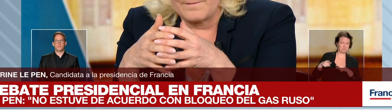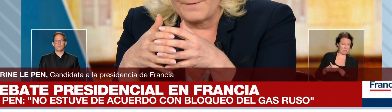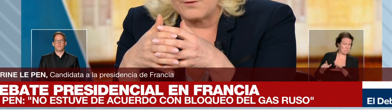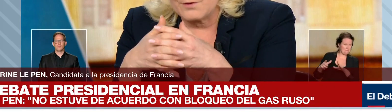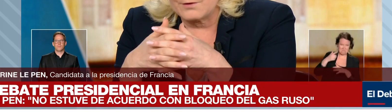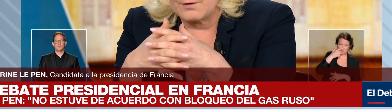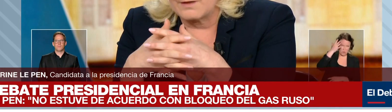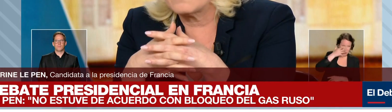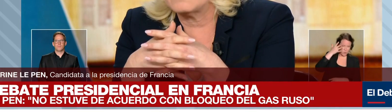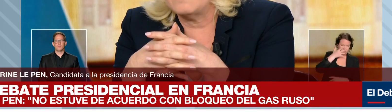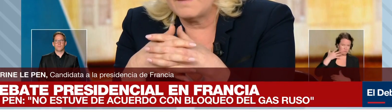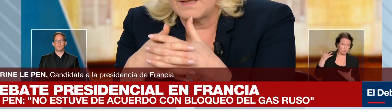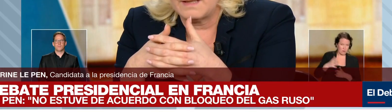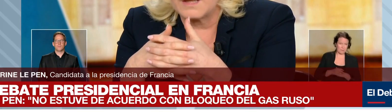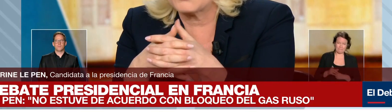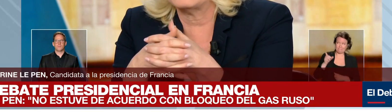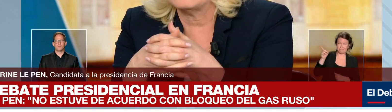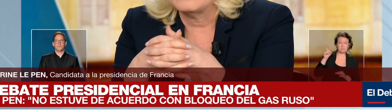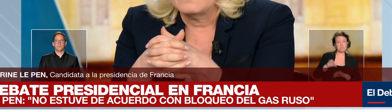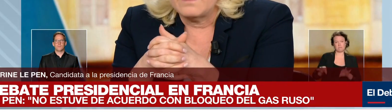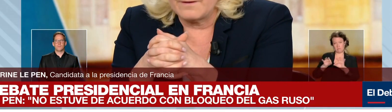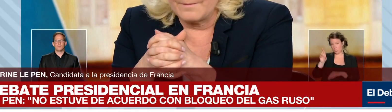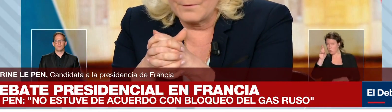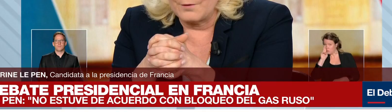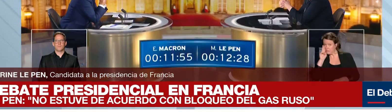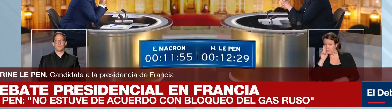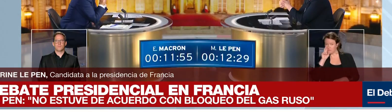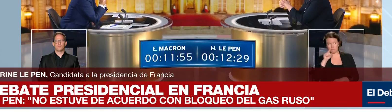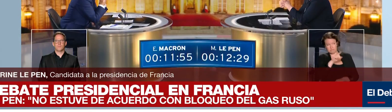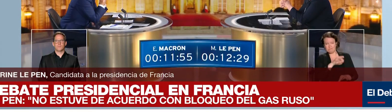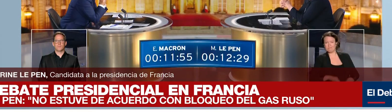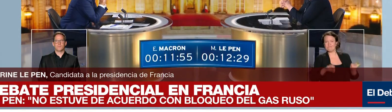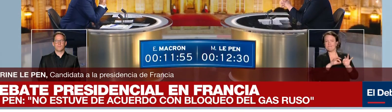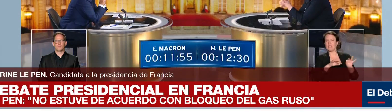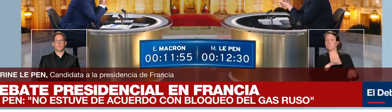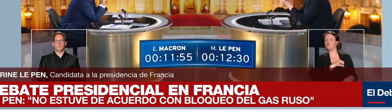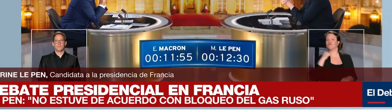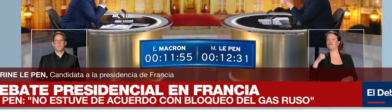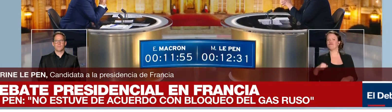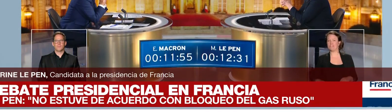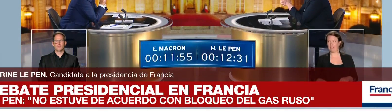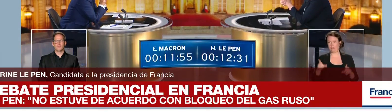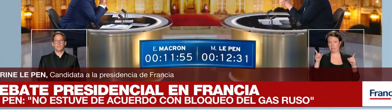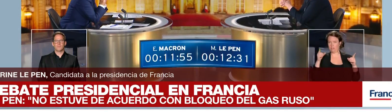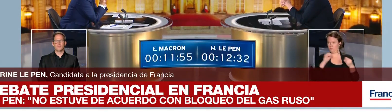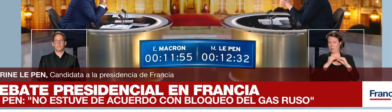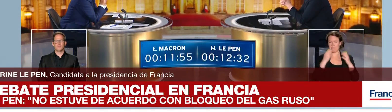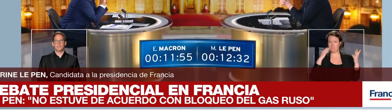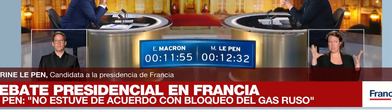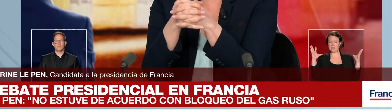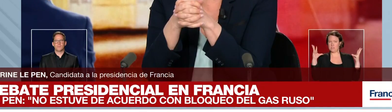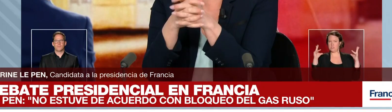del temor de que Rusia y China se conviertan en aliados